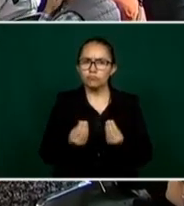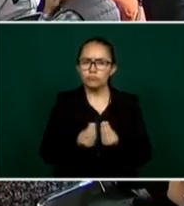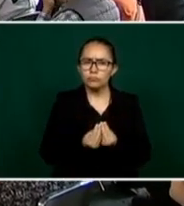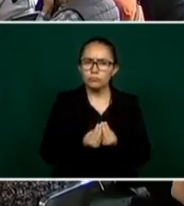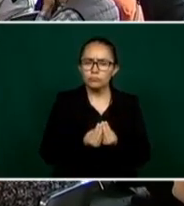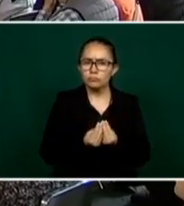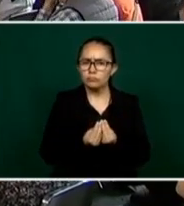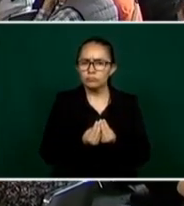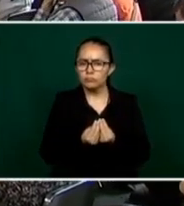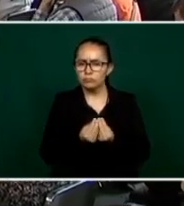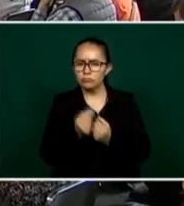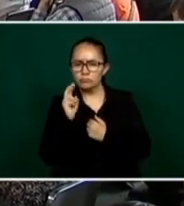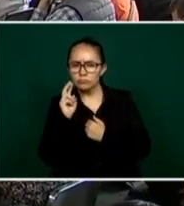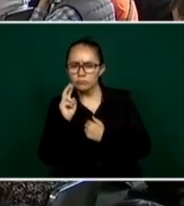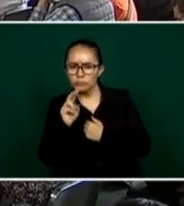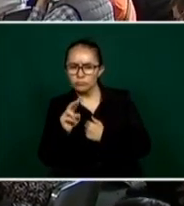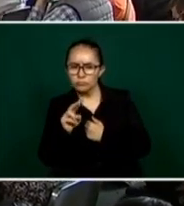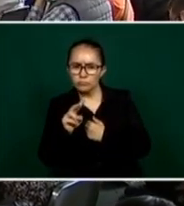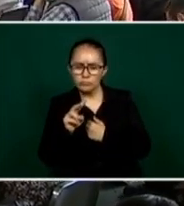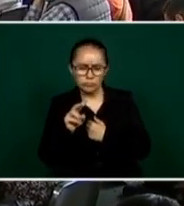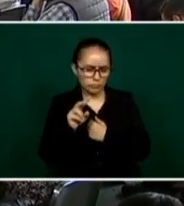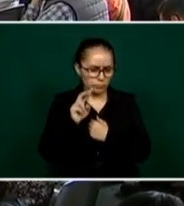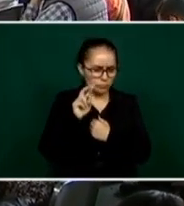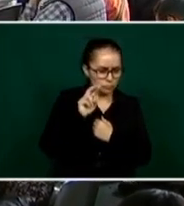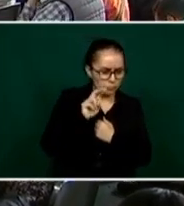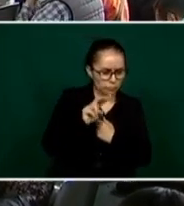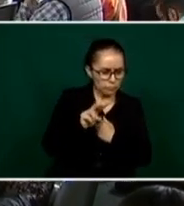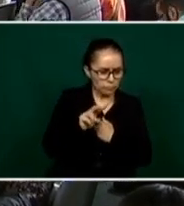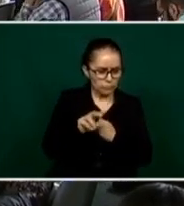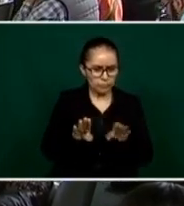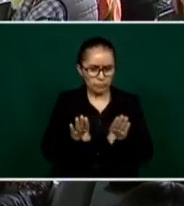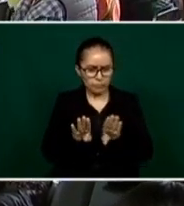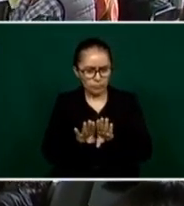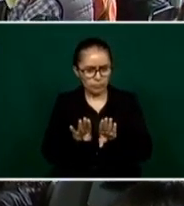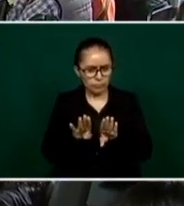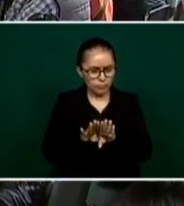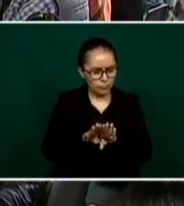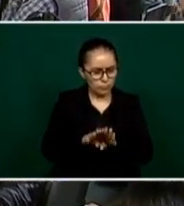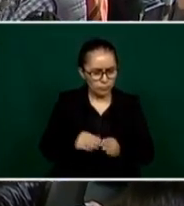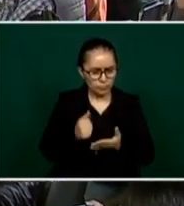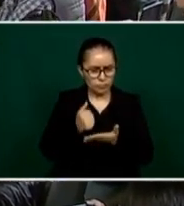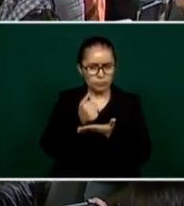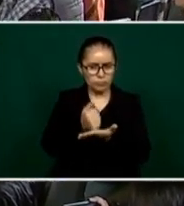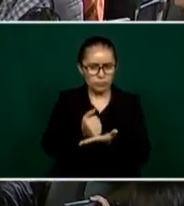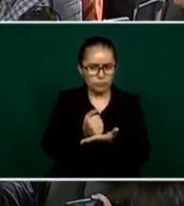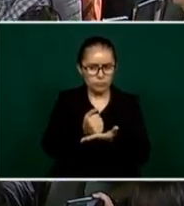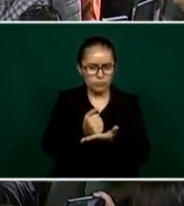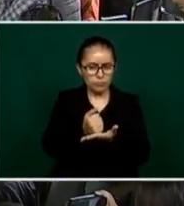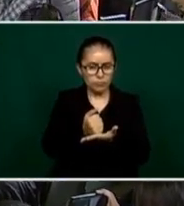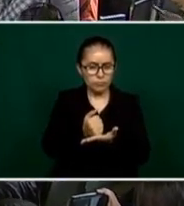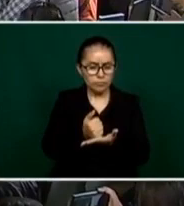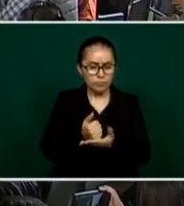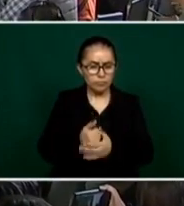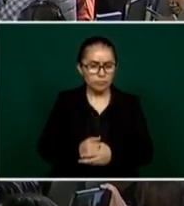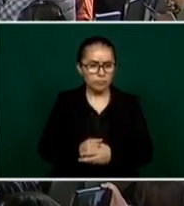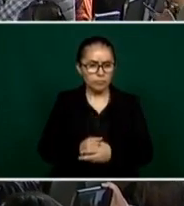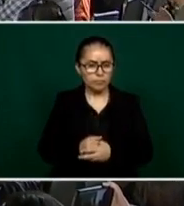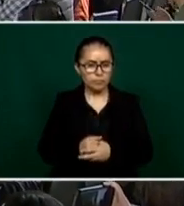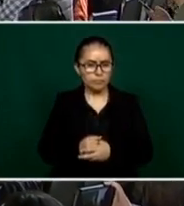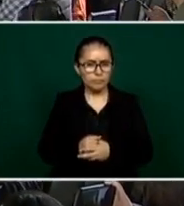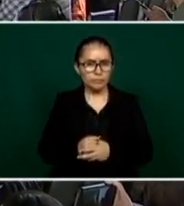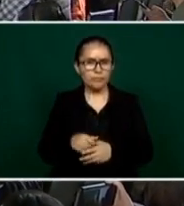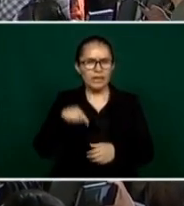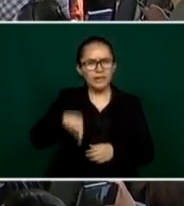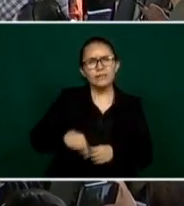acciones para el bienestar del pueblo como nunca se había visto